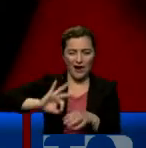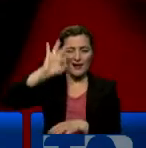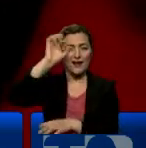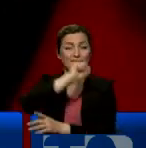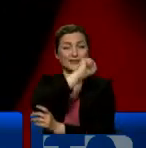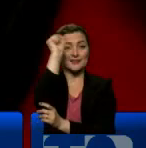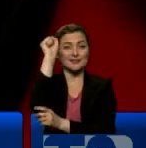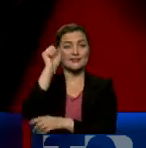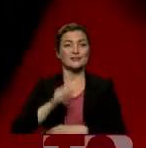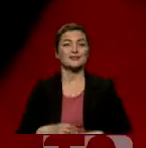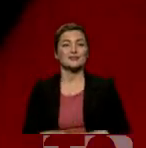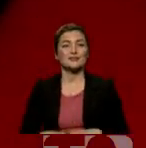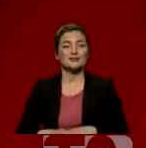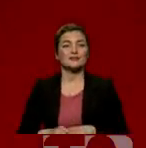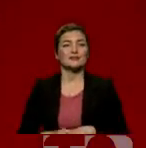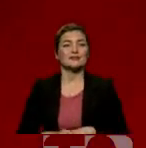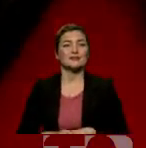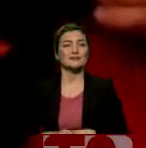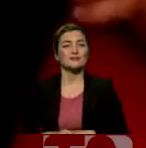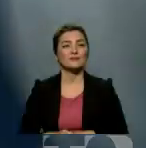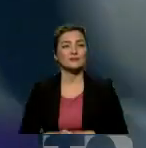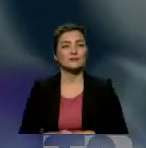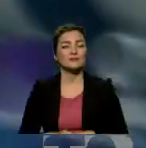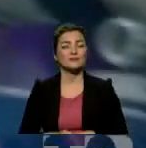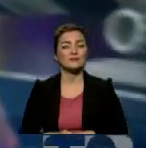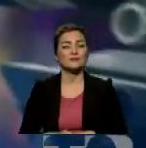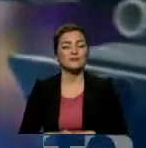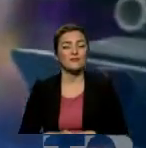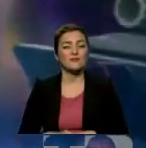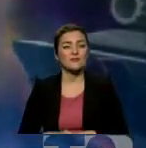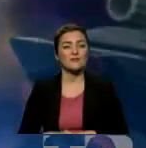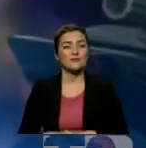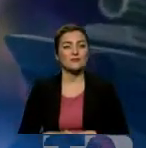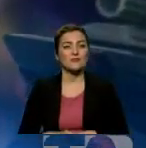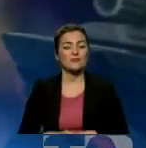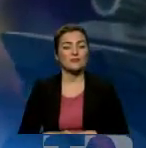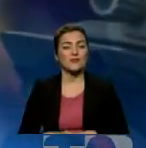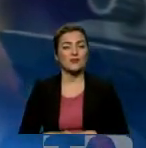nacional. En Quito, Carla Cerón, 24 horas.